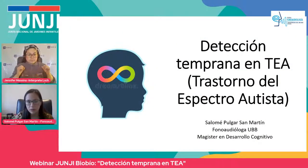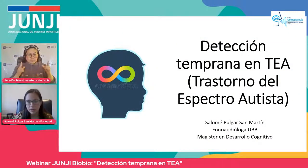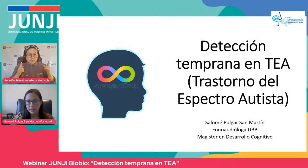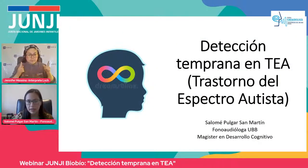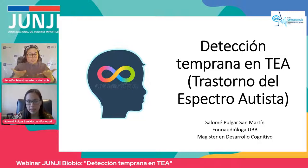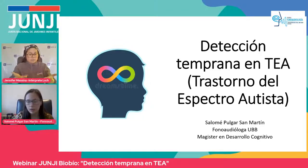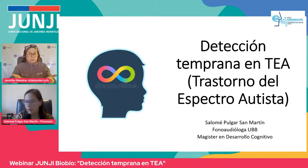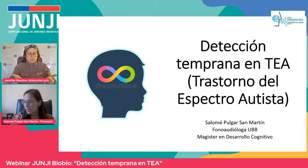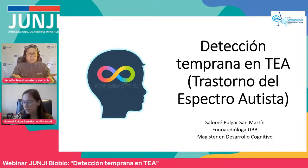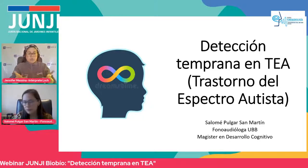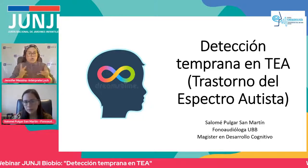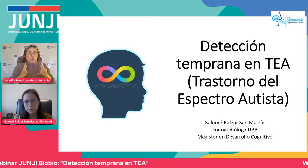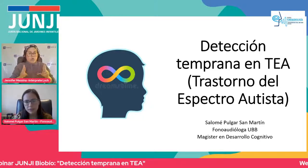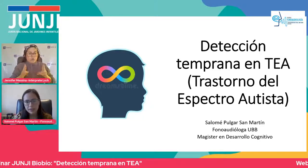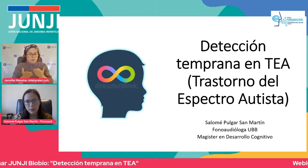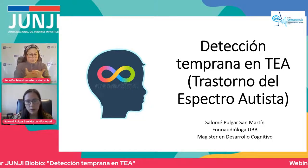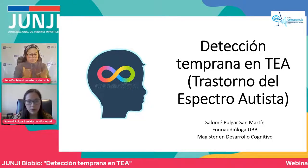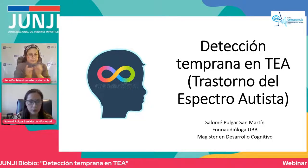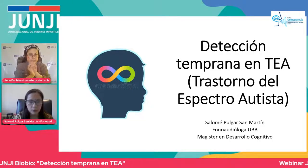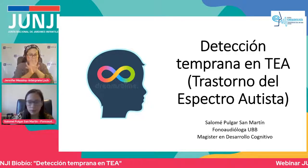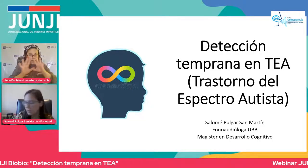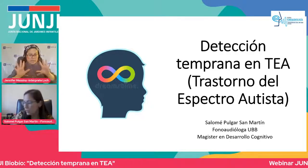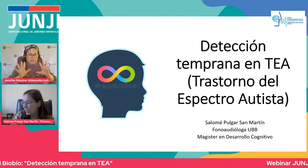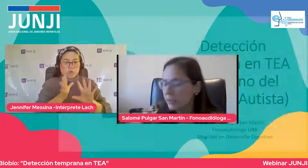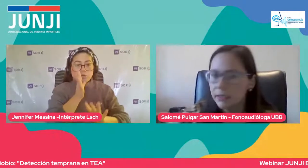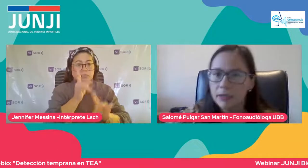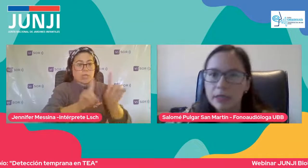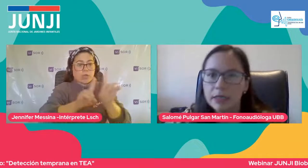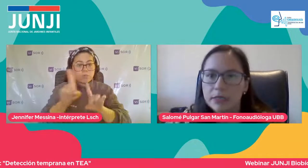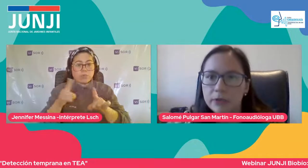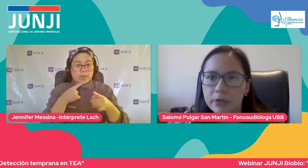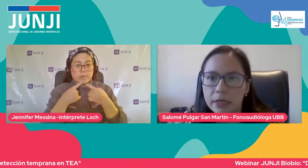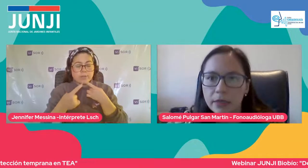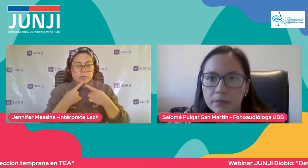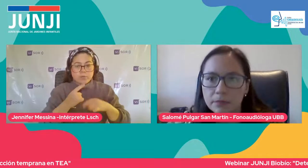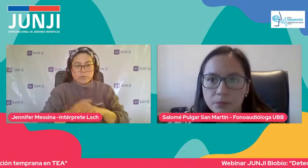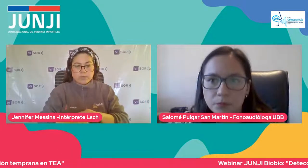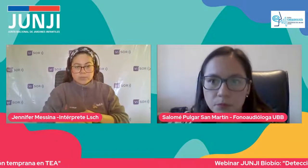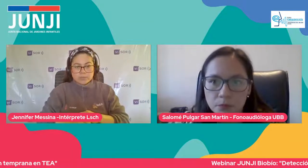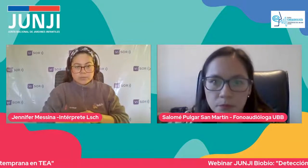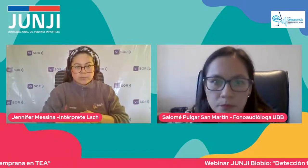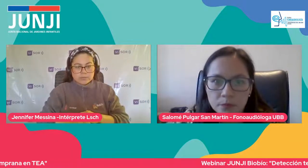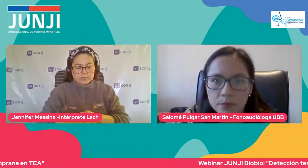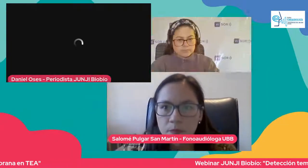Ojalá que haya quedado claro No sé si hay alguna pregunta Aparte de la que hicieron ahí